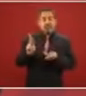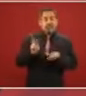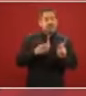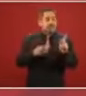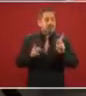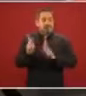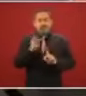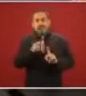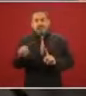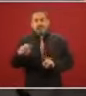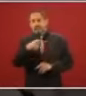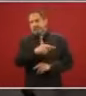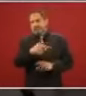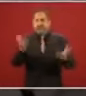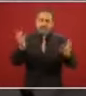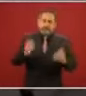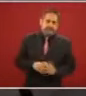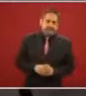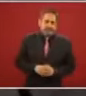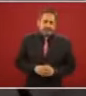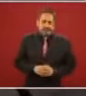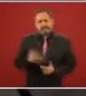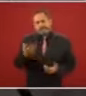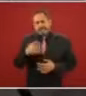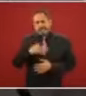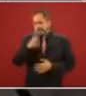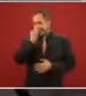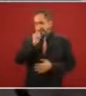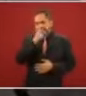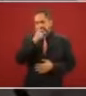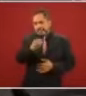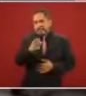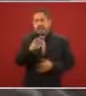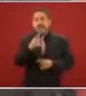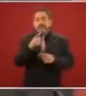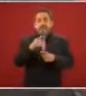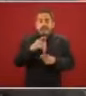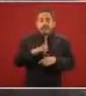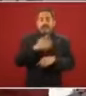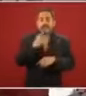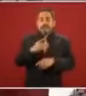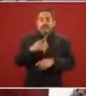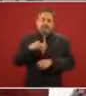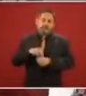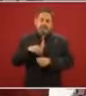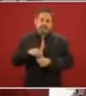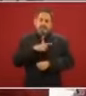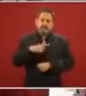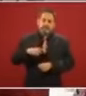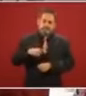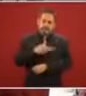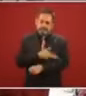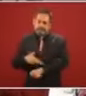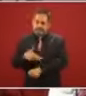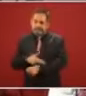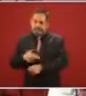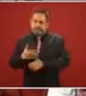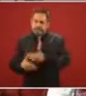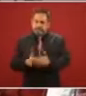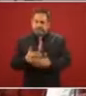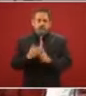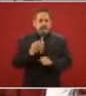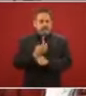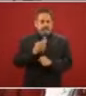Pero bueno, por el debido proceso no puedo decir quiénes, porque vamos a proceder, estamos procediendo